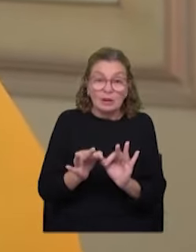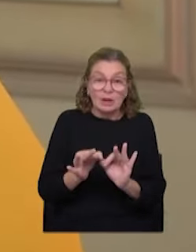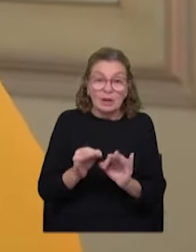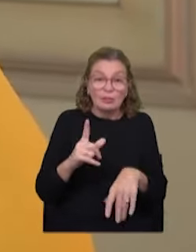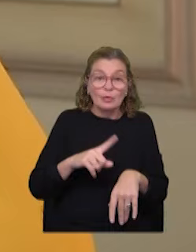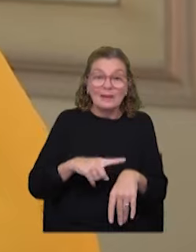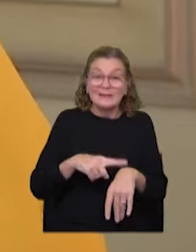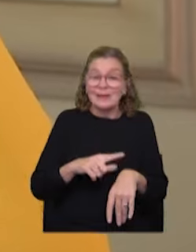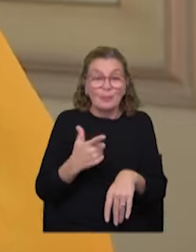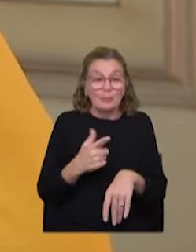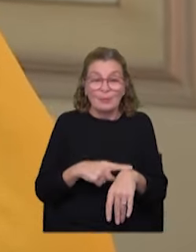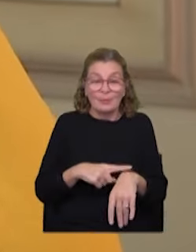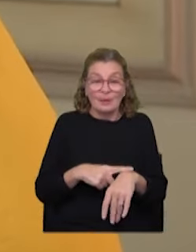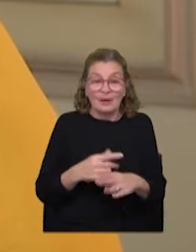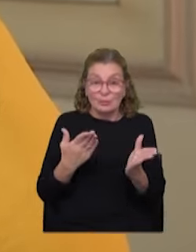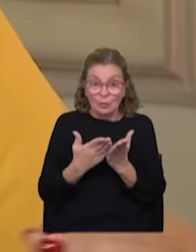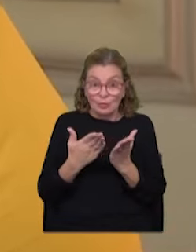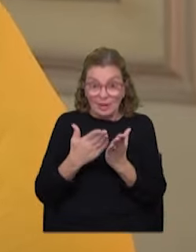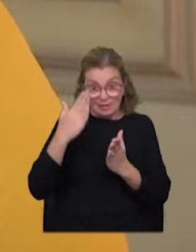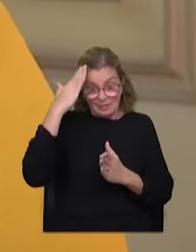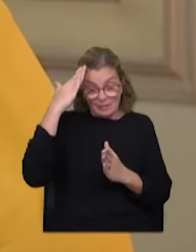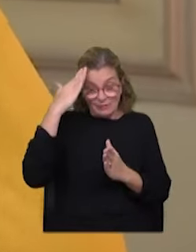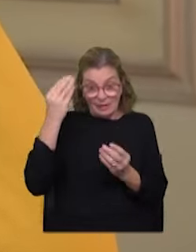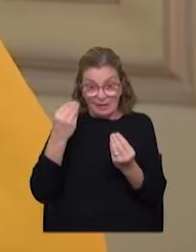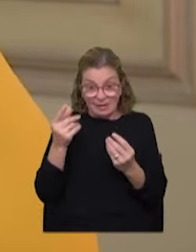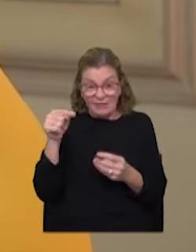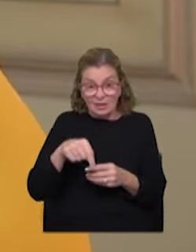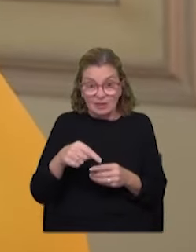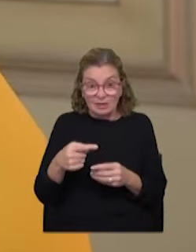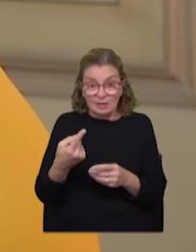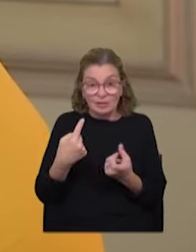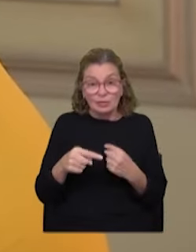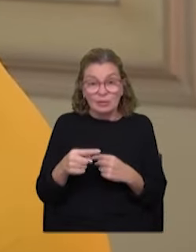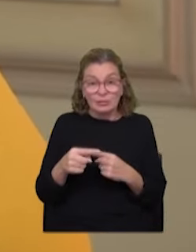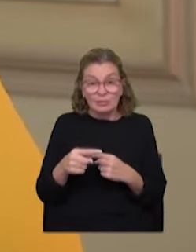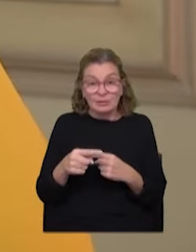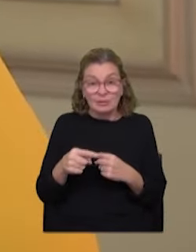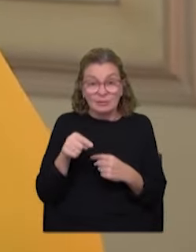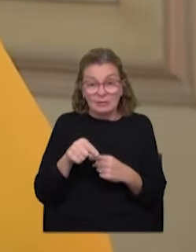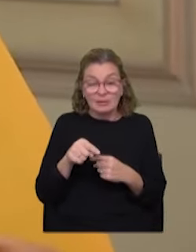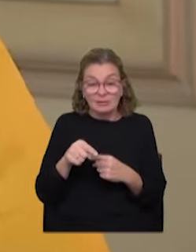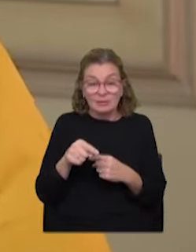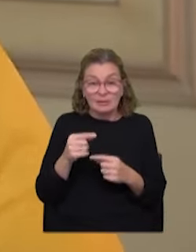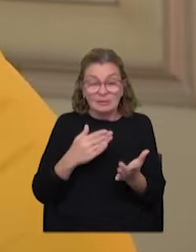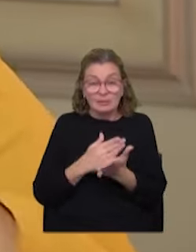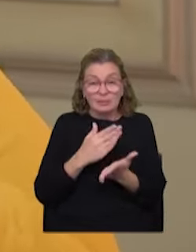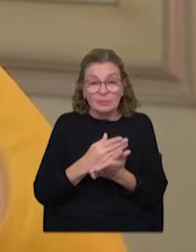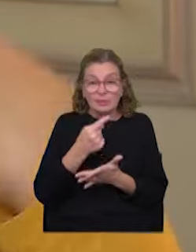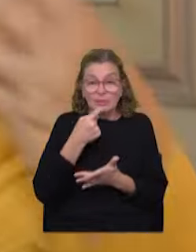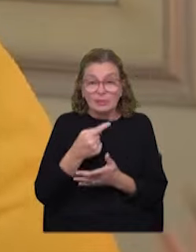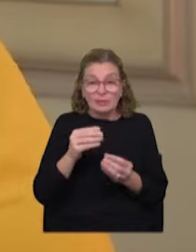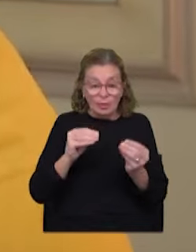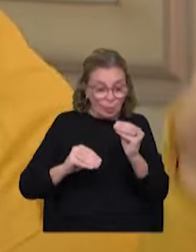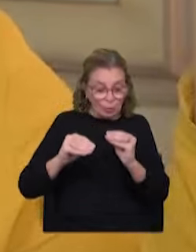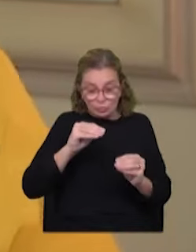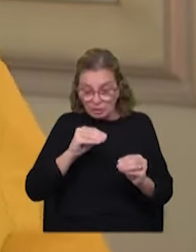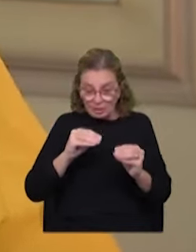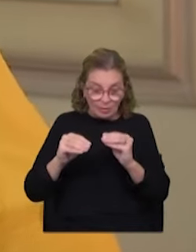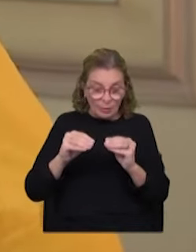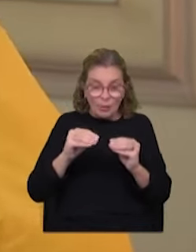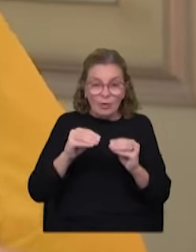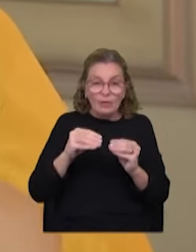tiempo pertinente como para estudiar y saber a qué vienen entonces eh eso siempre nos dicen que hay desajustes entre lo